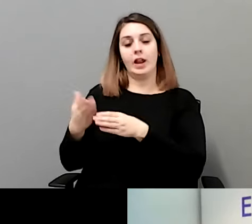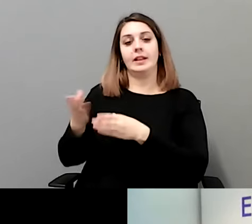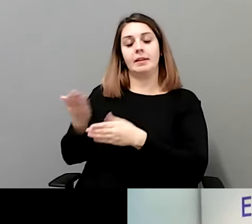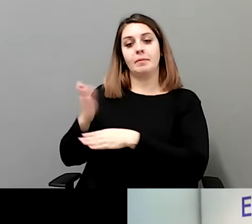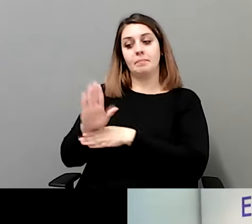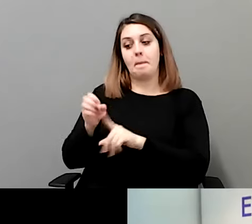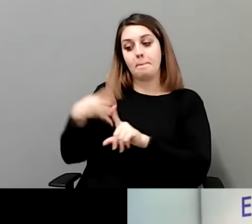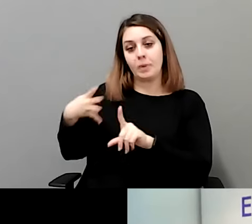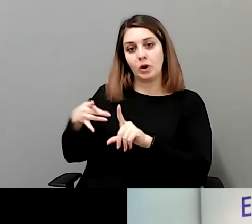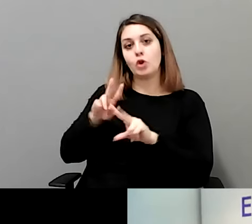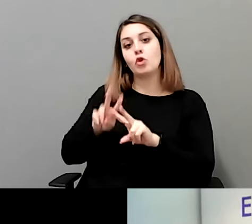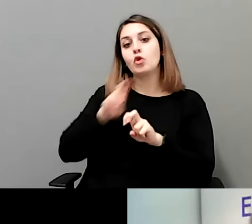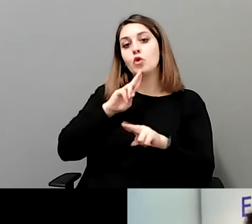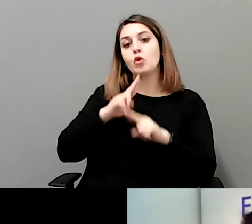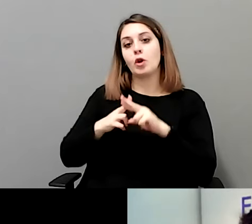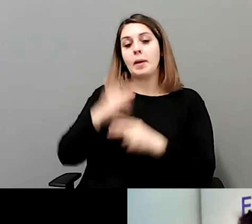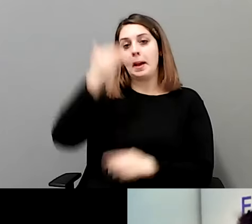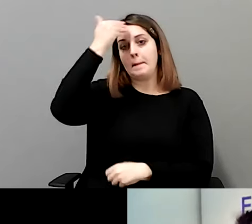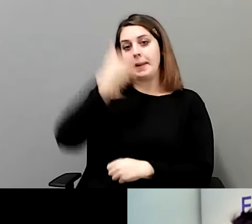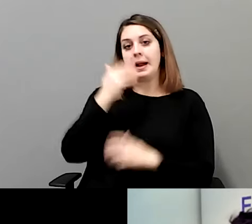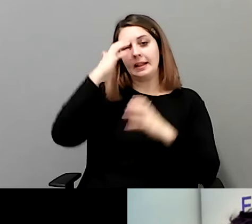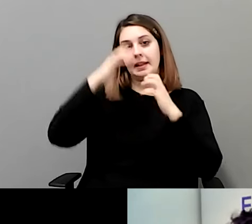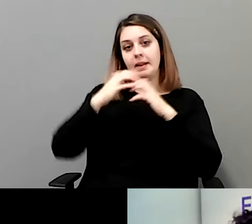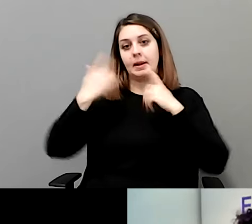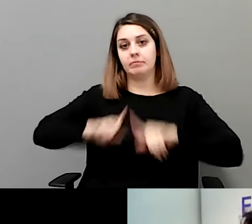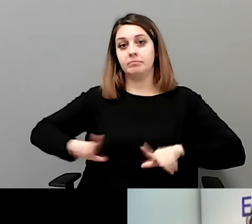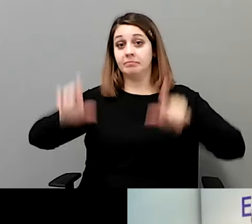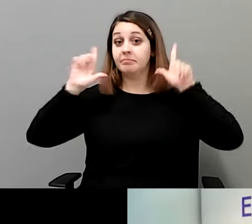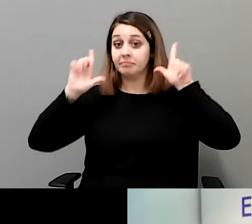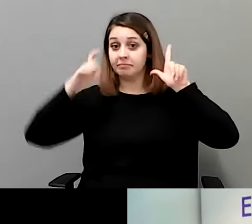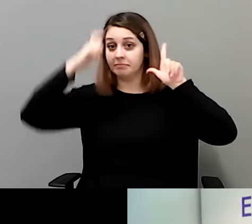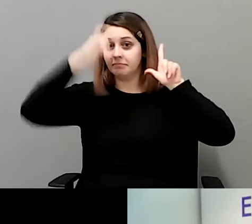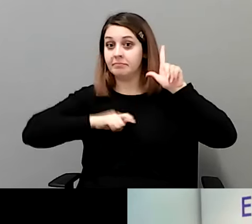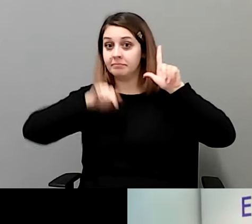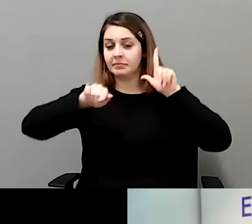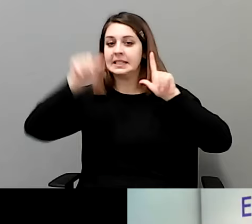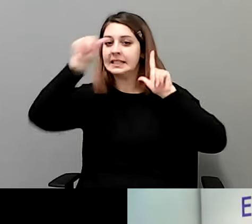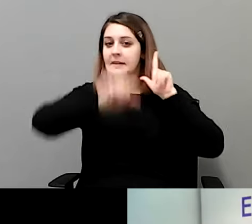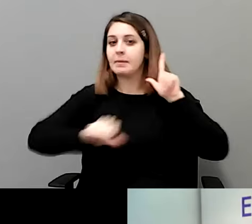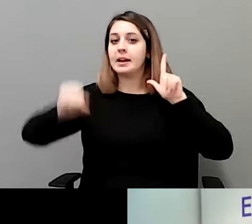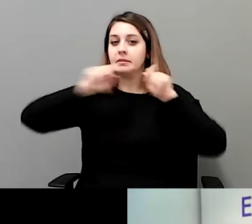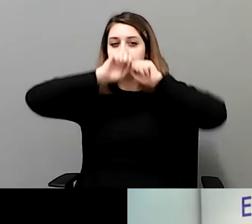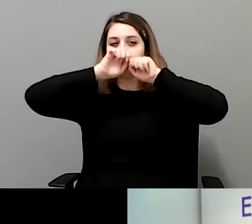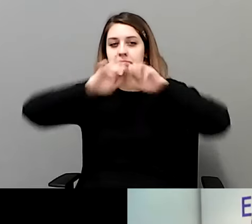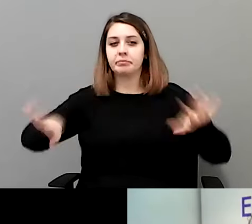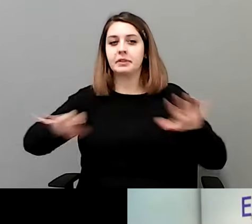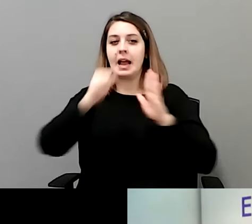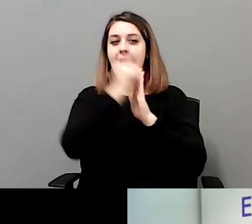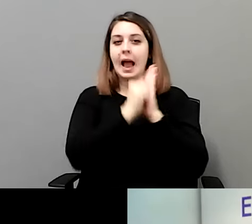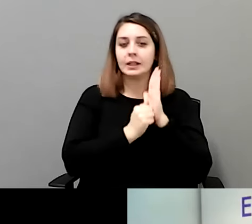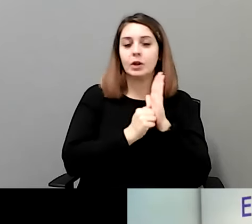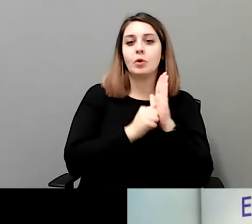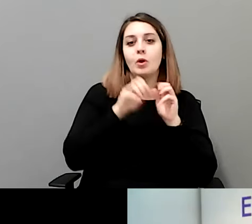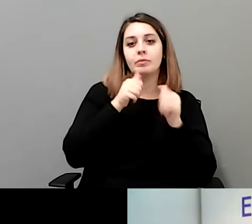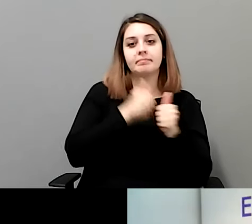el que, bajo el título Parálisis Cerebral en Primera Persona, difunde semanalmente diversos artículos y referencias